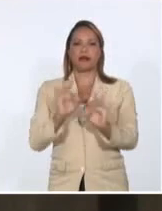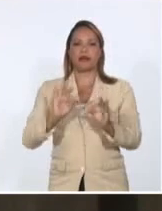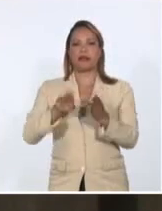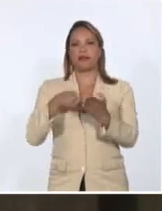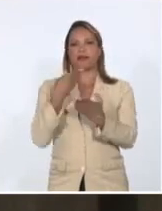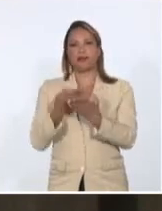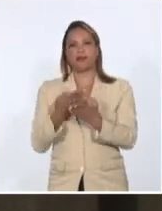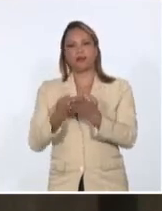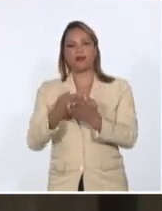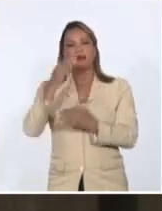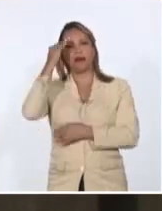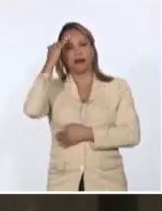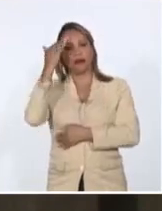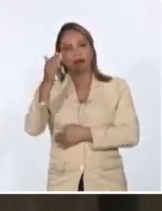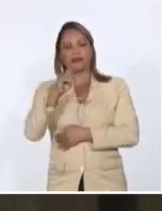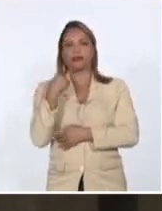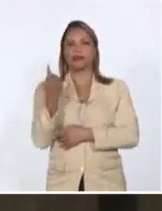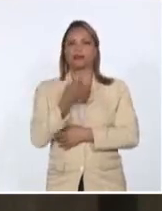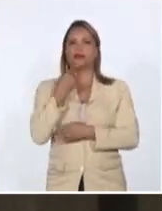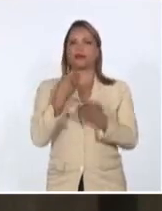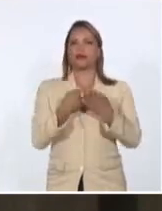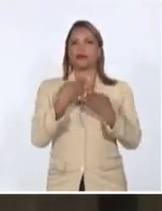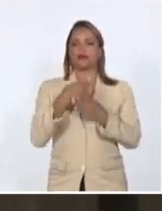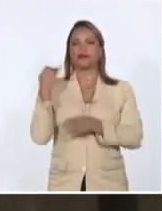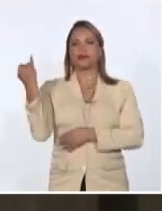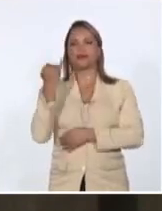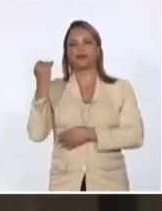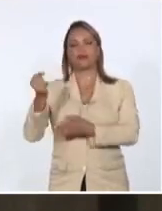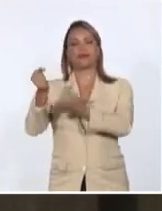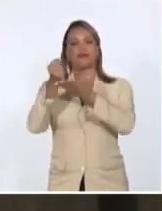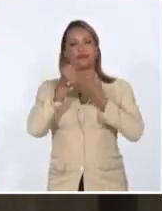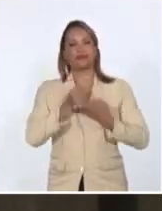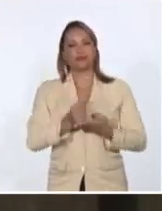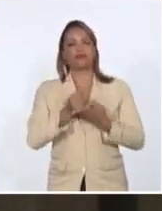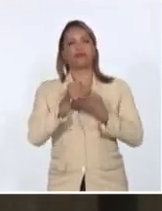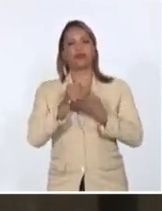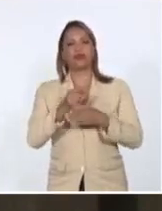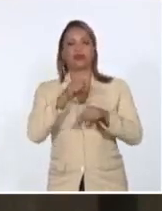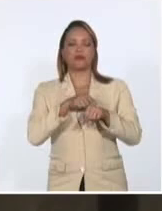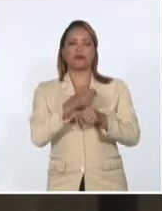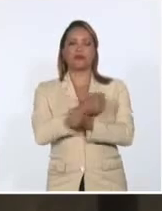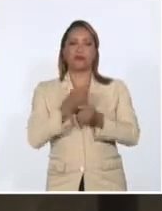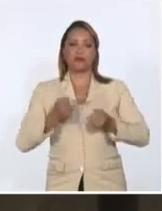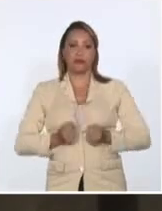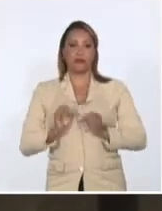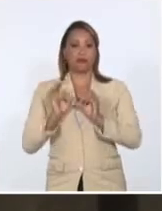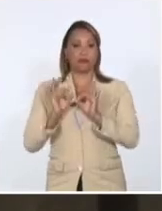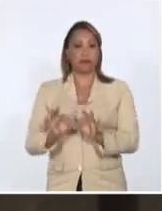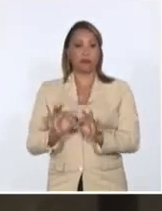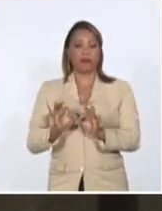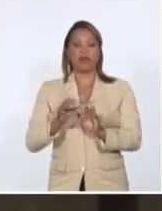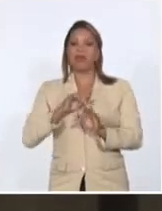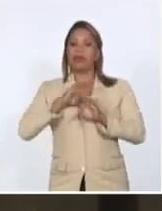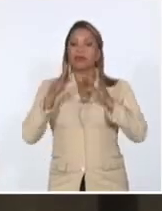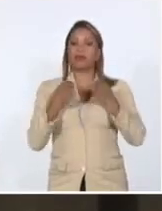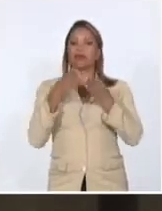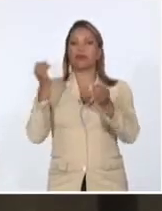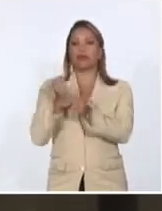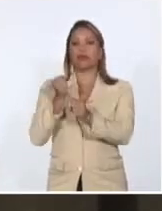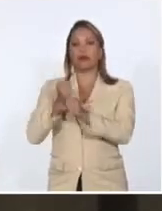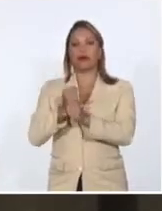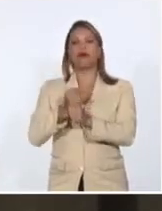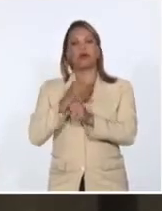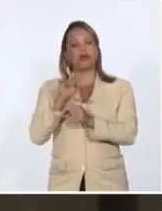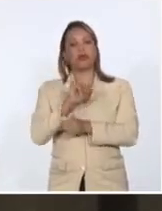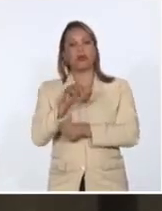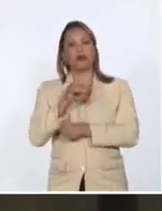También agradecer a los organismos internacionales que nos han estado acompañando en este esfuerzo, en este empeño, y además con los que seguimos contando